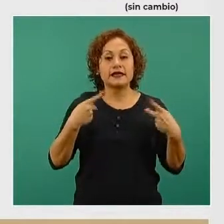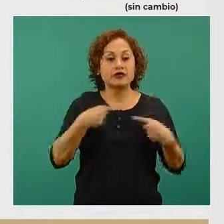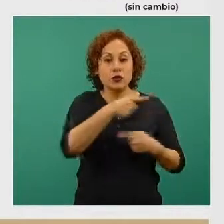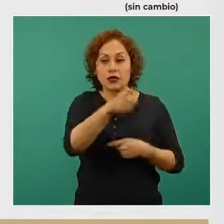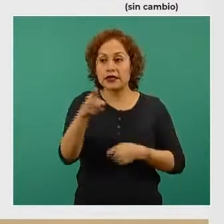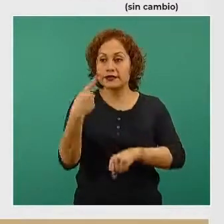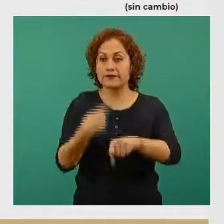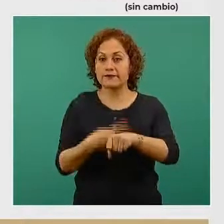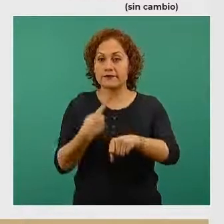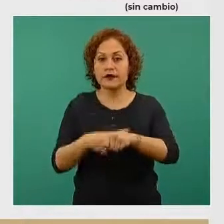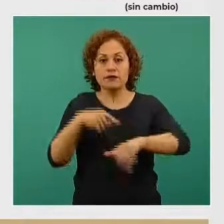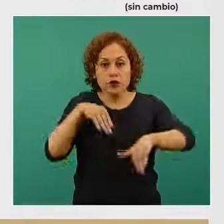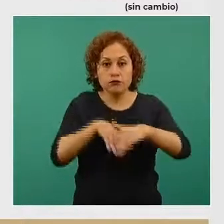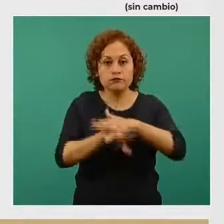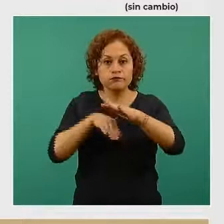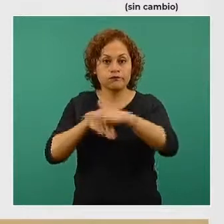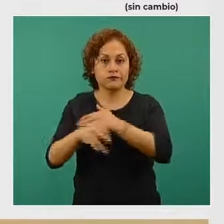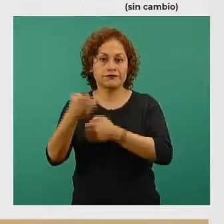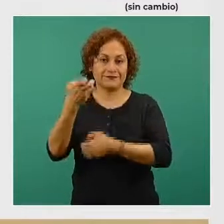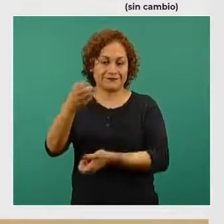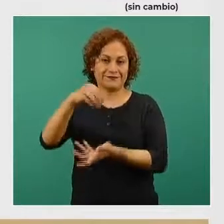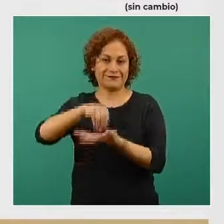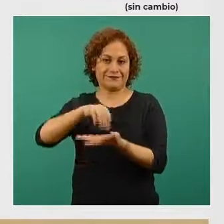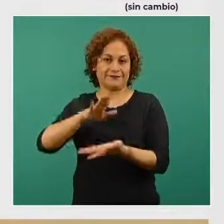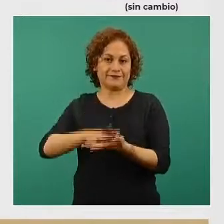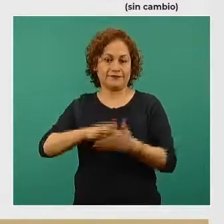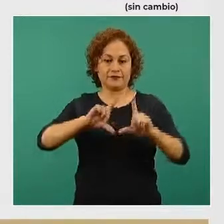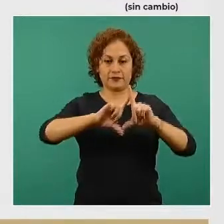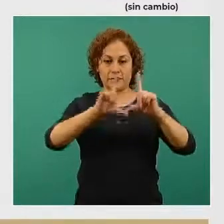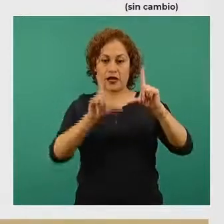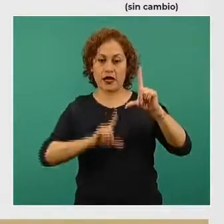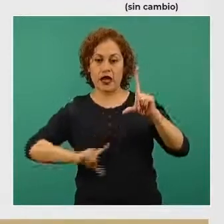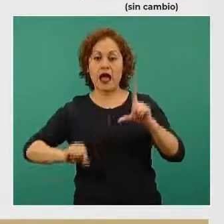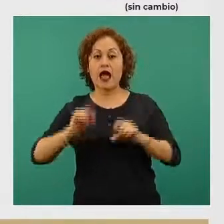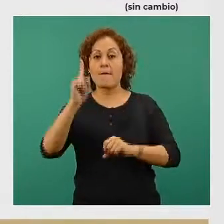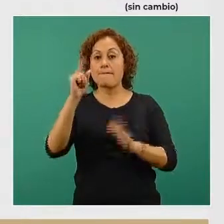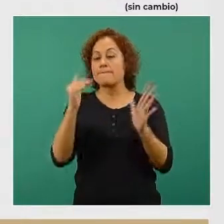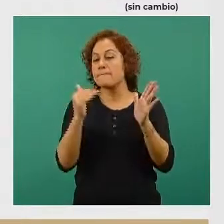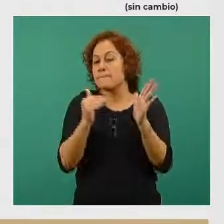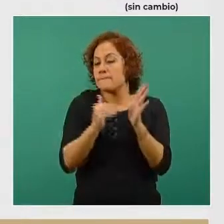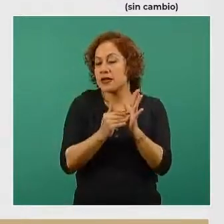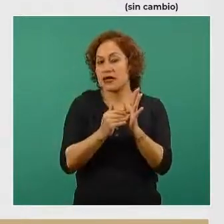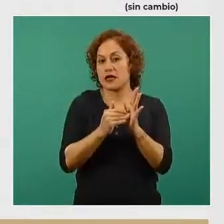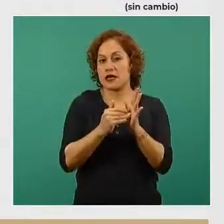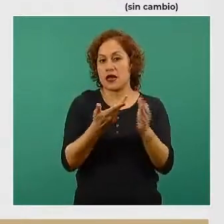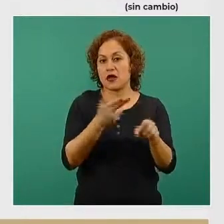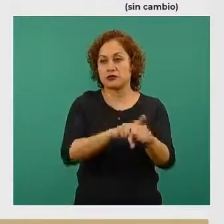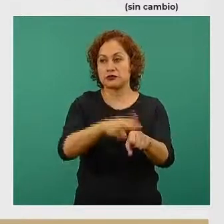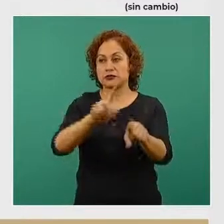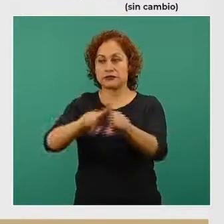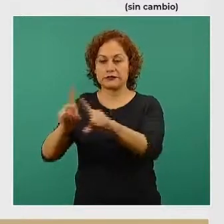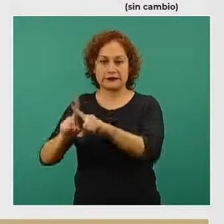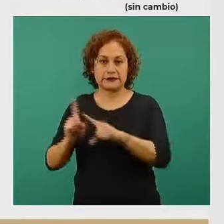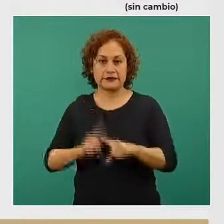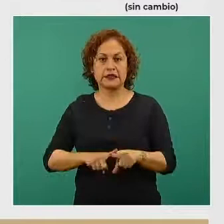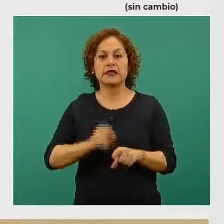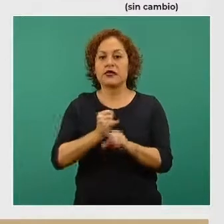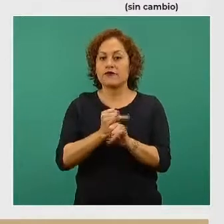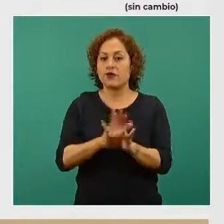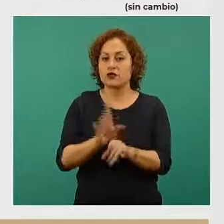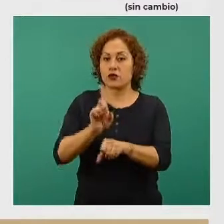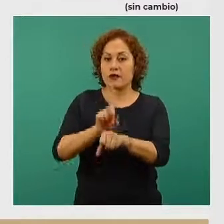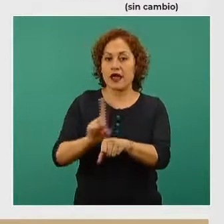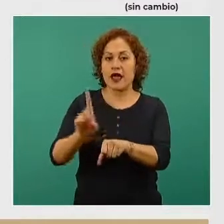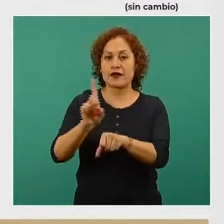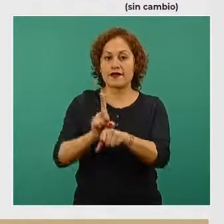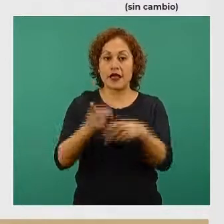COVID, alrededor de 1.000 unidades en el país, reportan todos los días cuáles son sus ingresos, sus egresos y